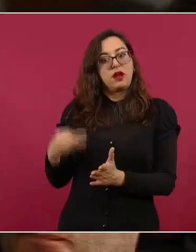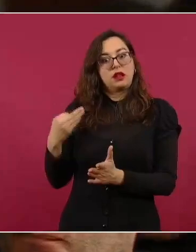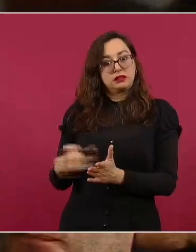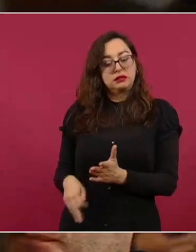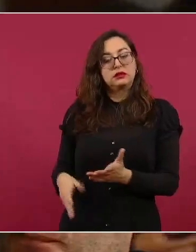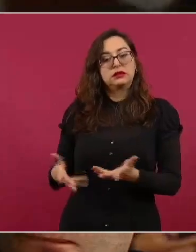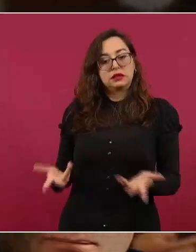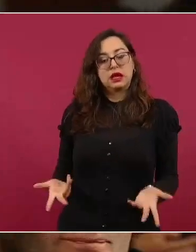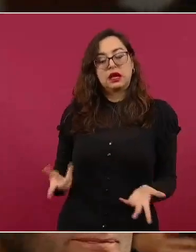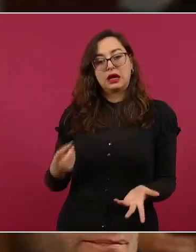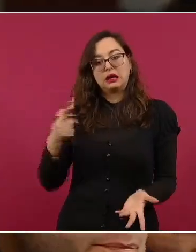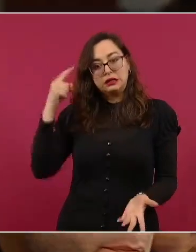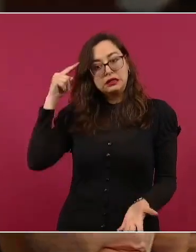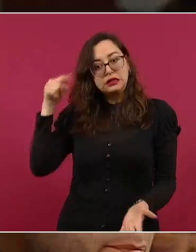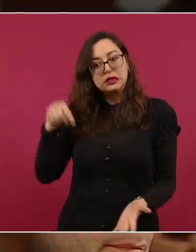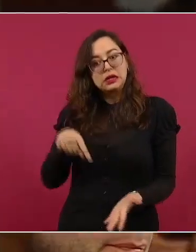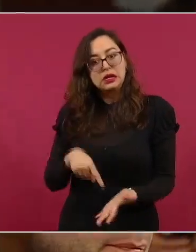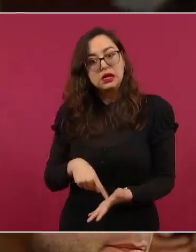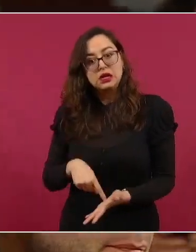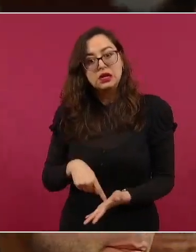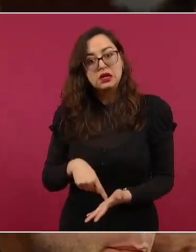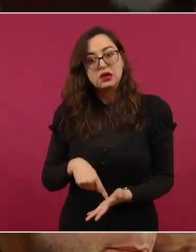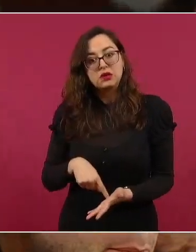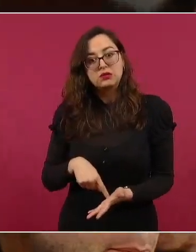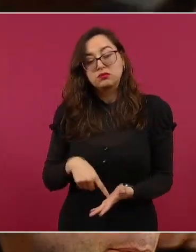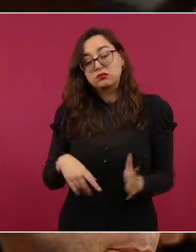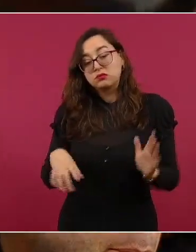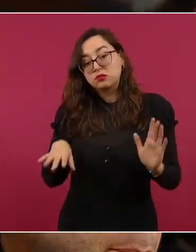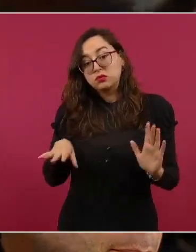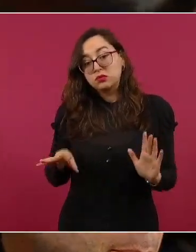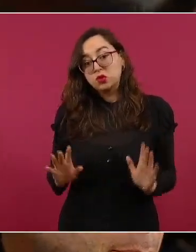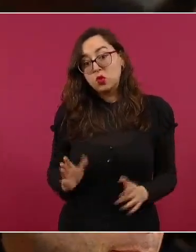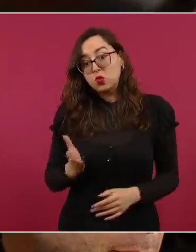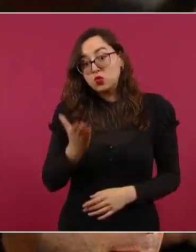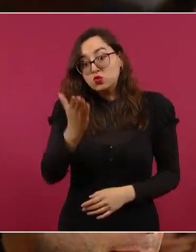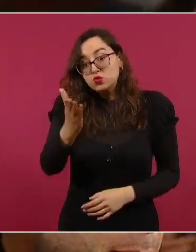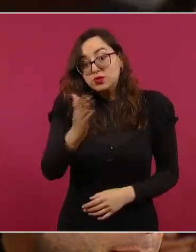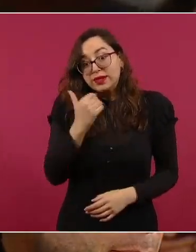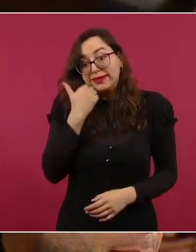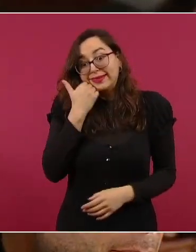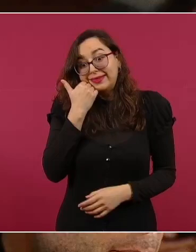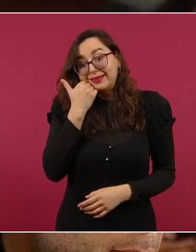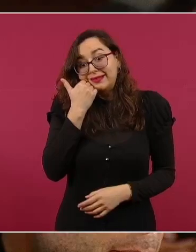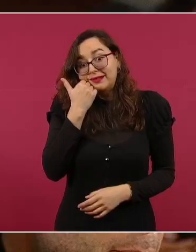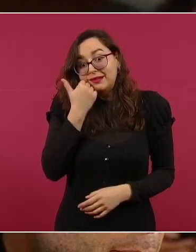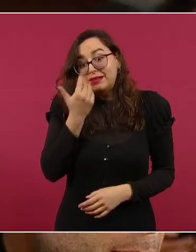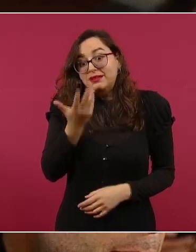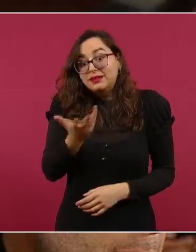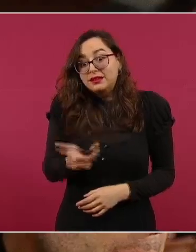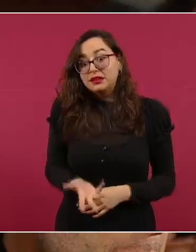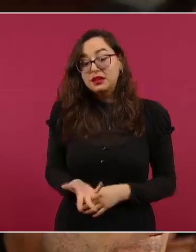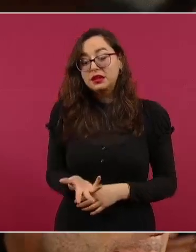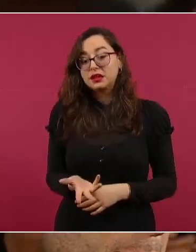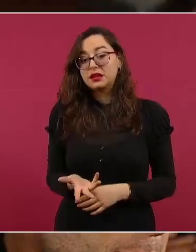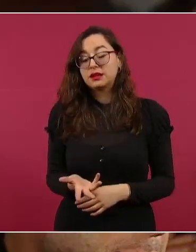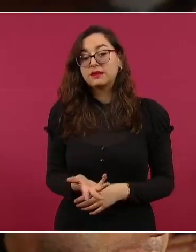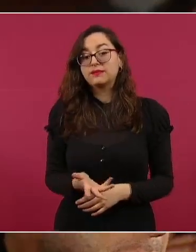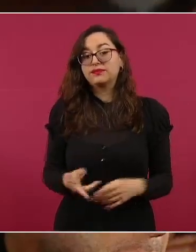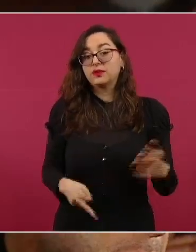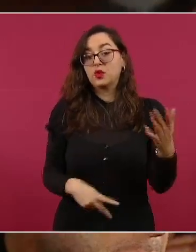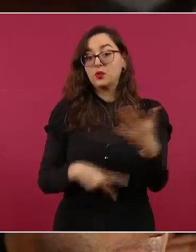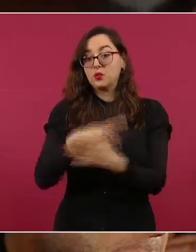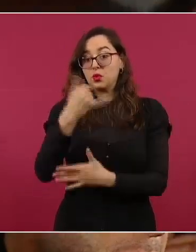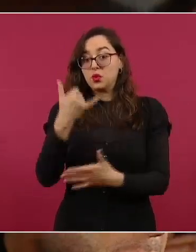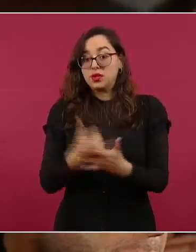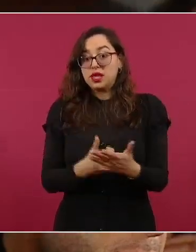que está en su mente, presidente, y que además ha impulsado con estos proyectos. ¿Y cuál sería el